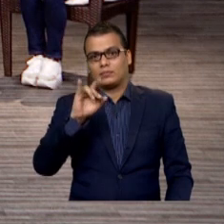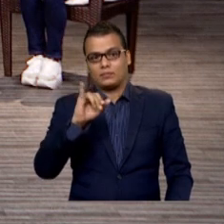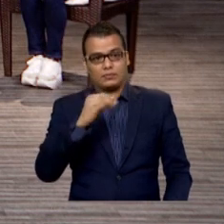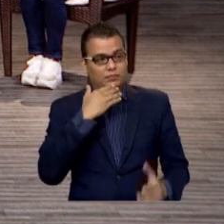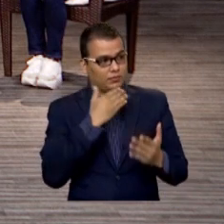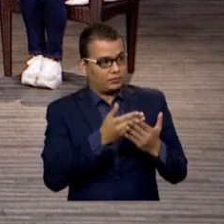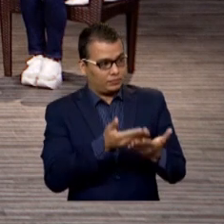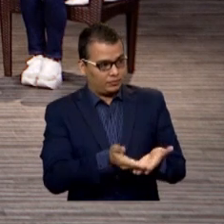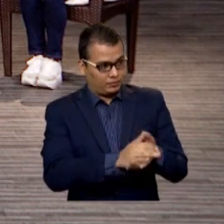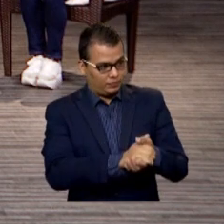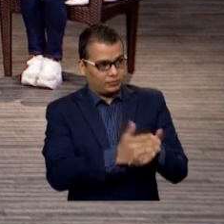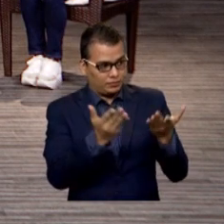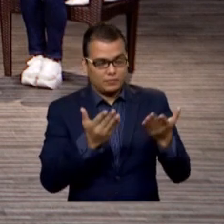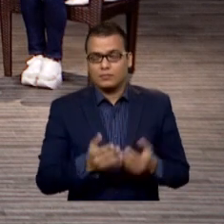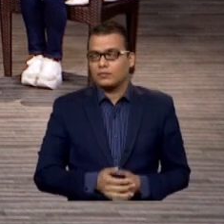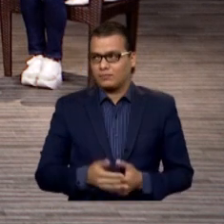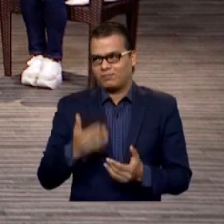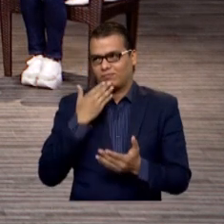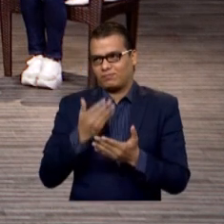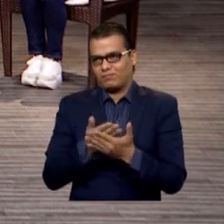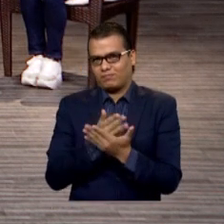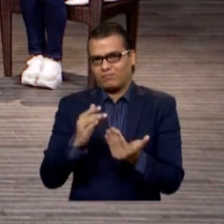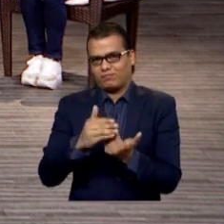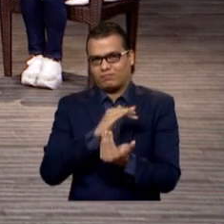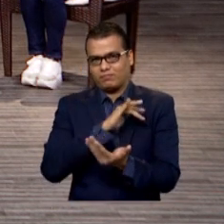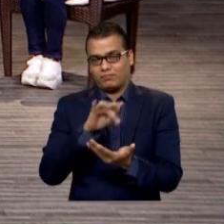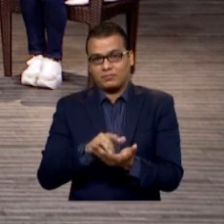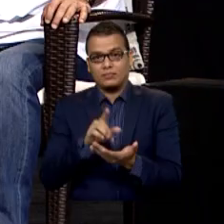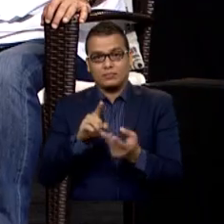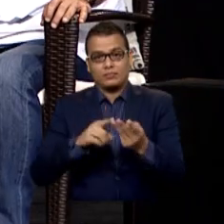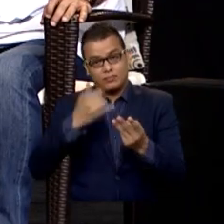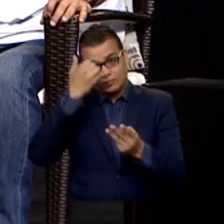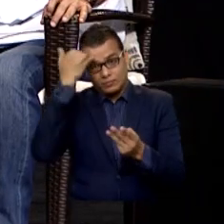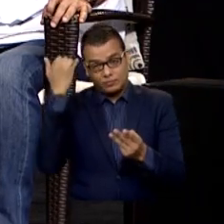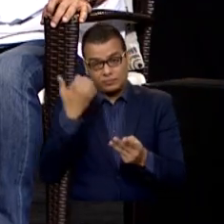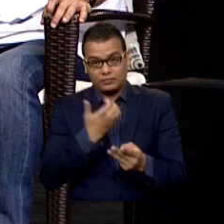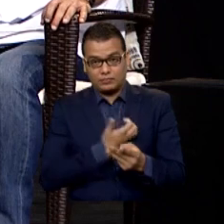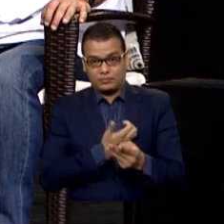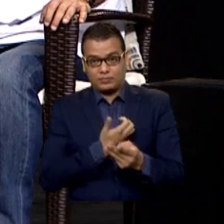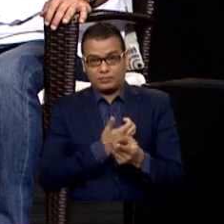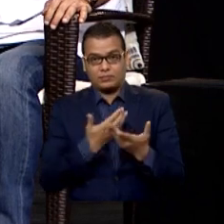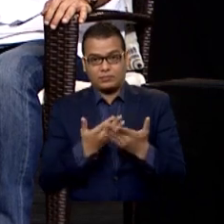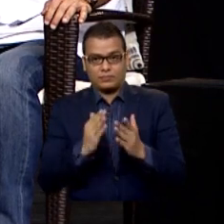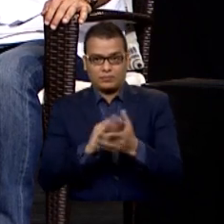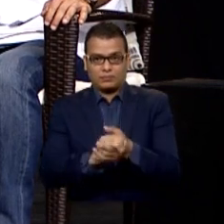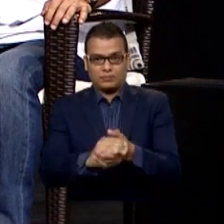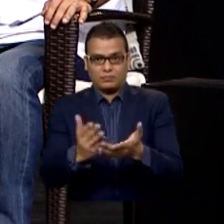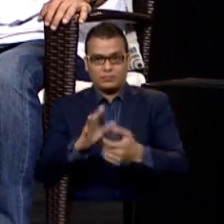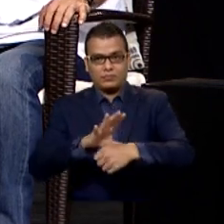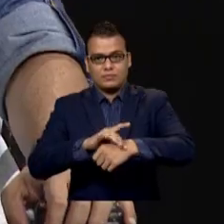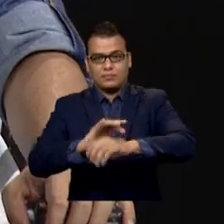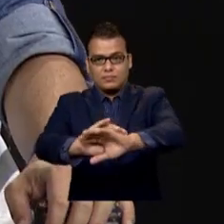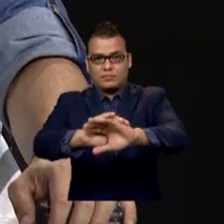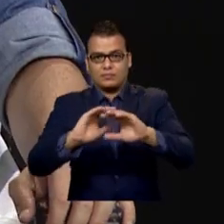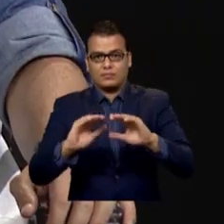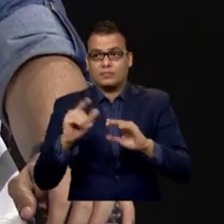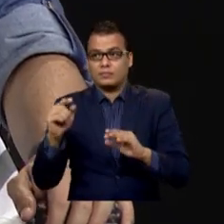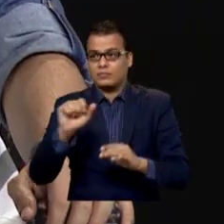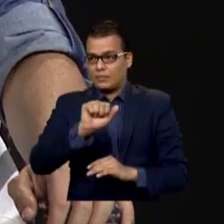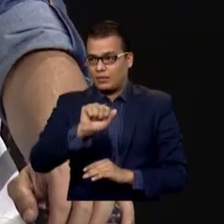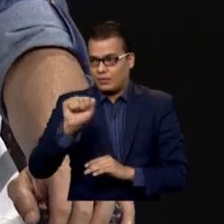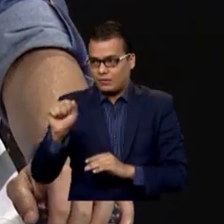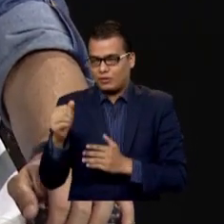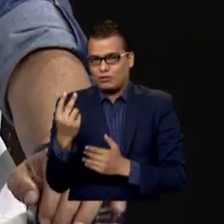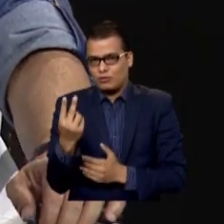televidentes. Y el alcalde de Cali, Jorge Iván Ospina, médico, bienvenido. Bueno, muchas gracias, un saludo para Millerlandi, para María Cristina, para